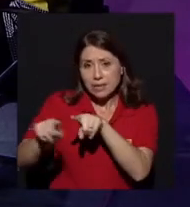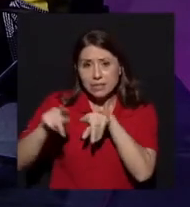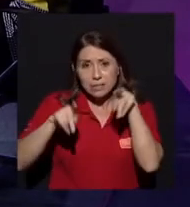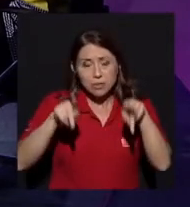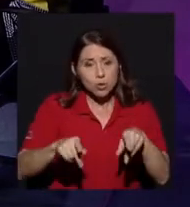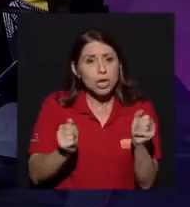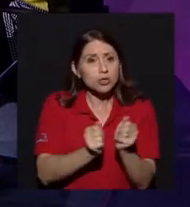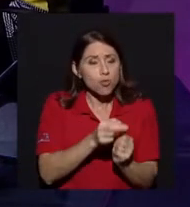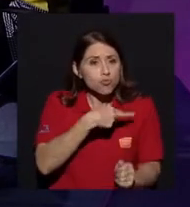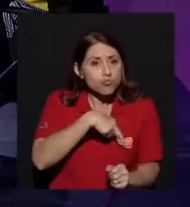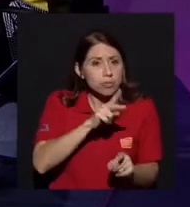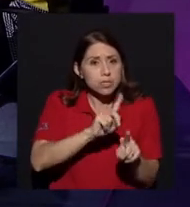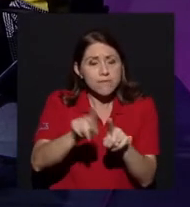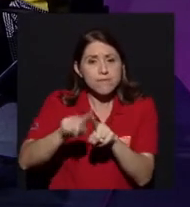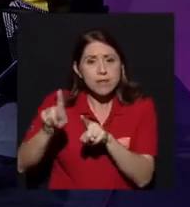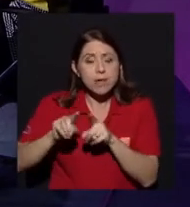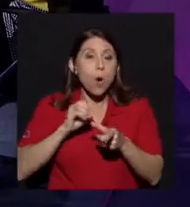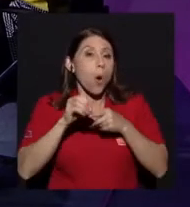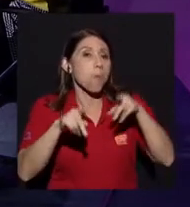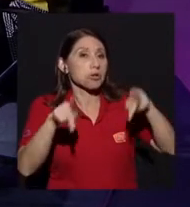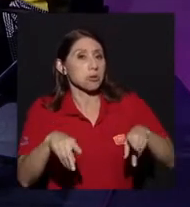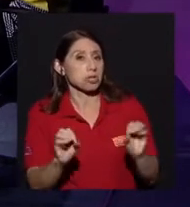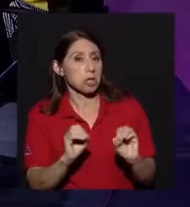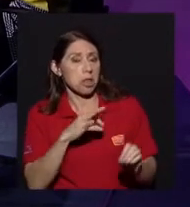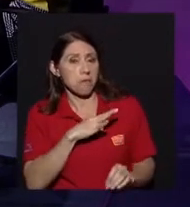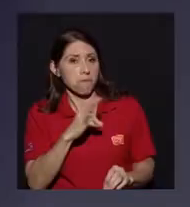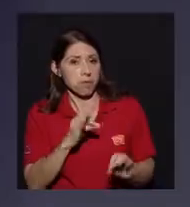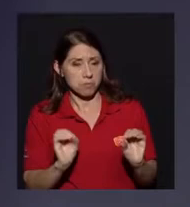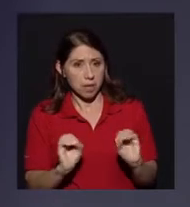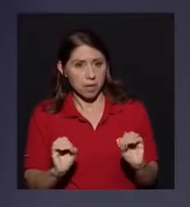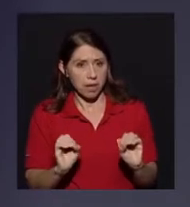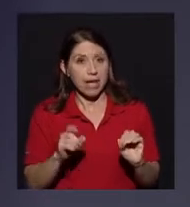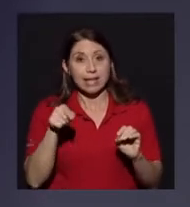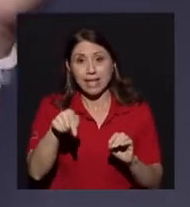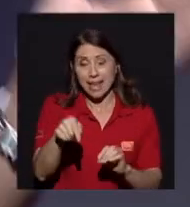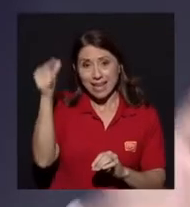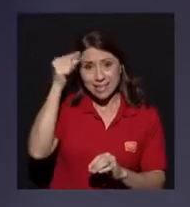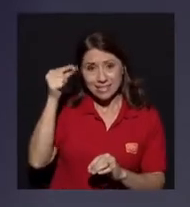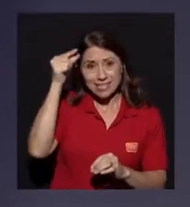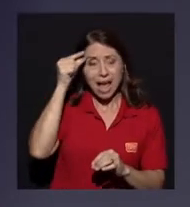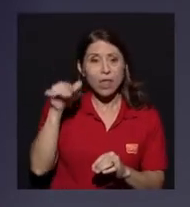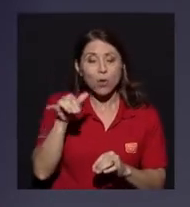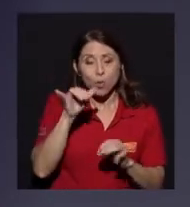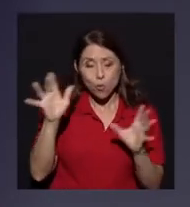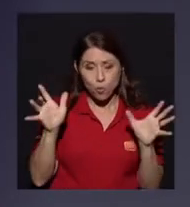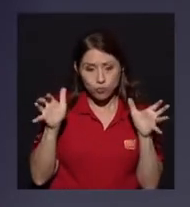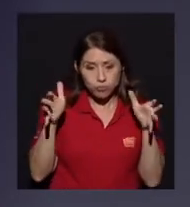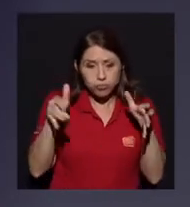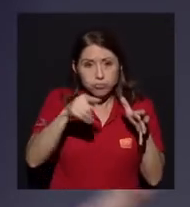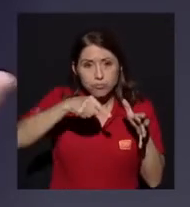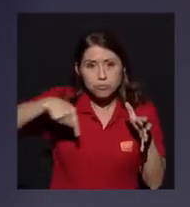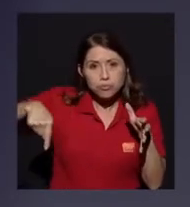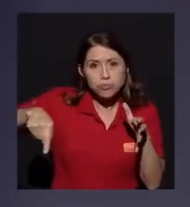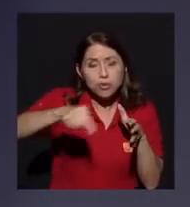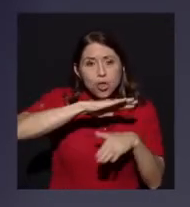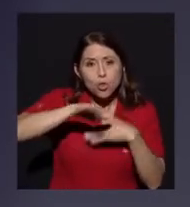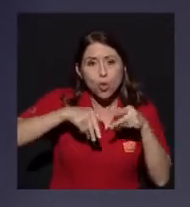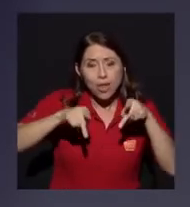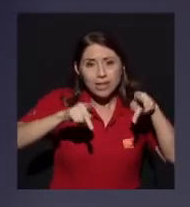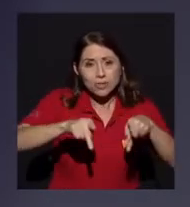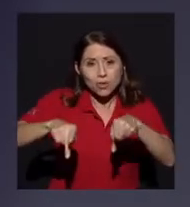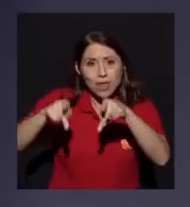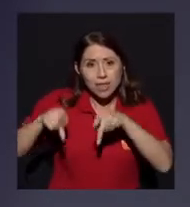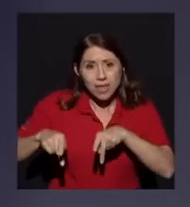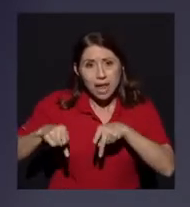personas que no profesan ninguna fe en particular que el estado como entidad engloba dora de toda la ciudadanía obligue a las